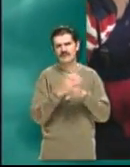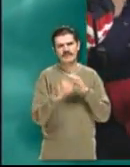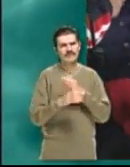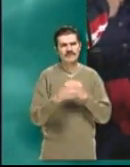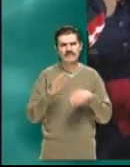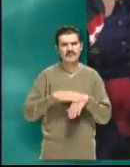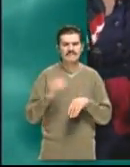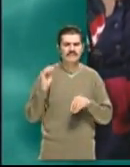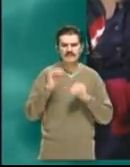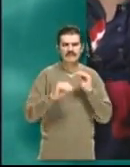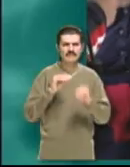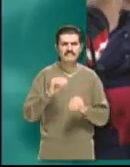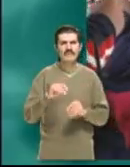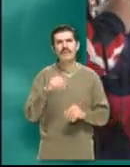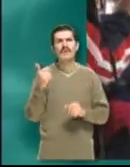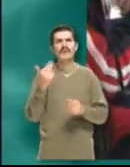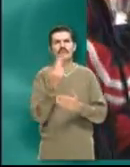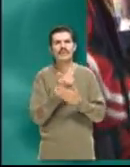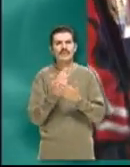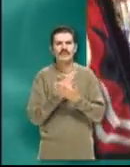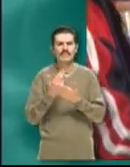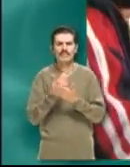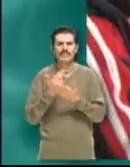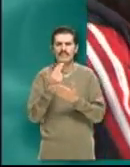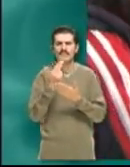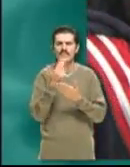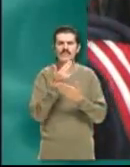Y con varias cosas más.